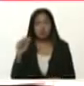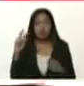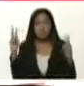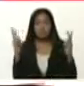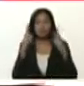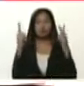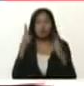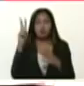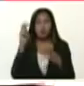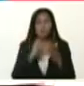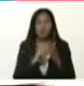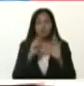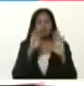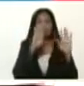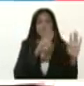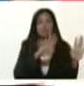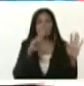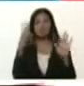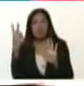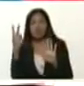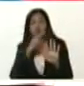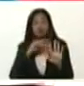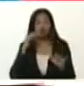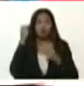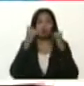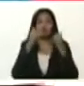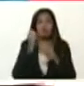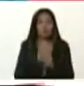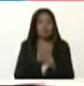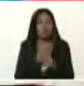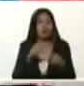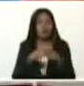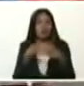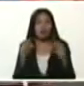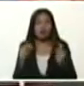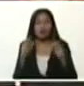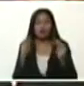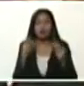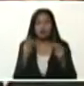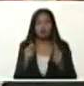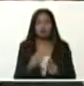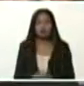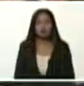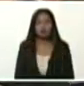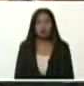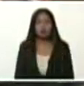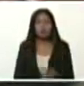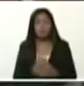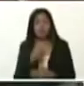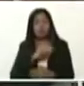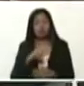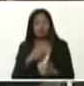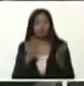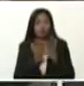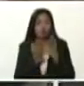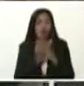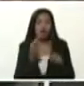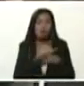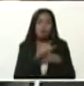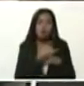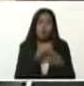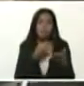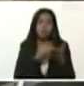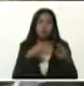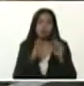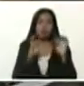del 2017, para que celebremos trabajando y en acción. Y además porque he estudiado y he buscado